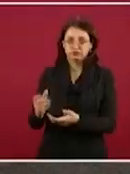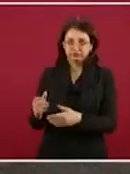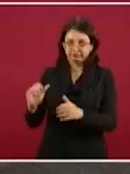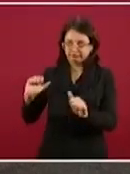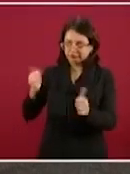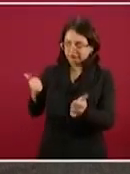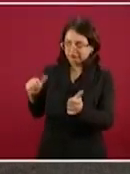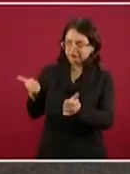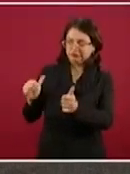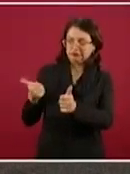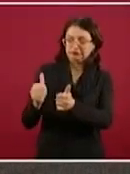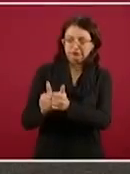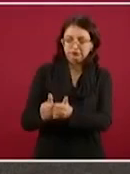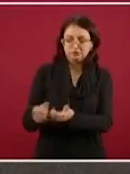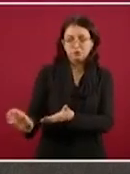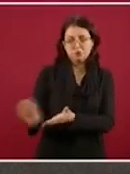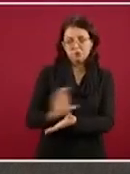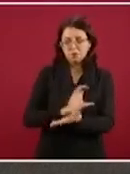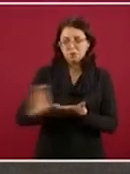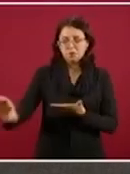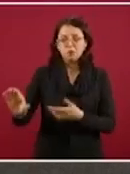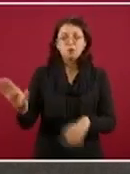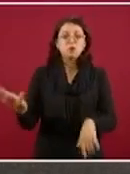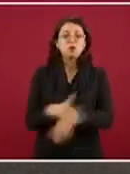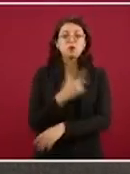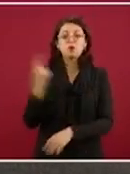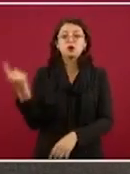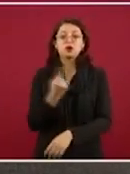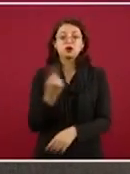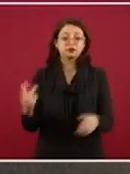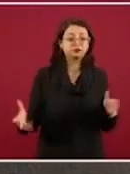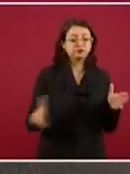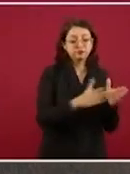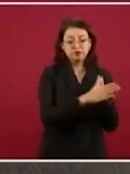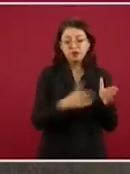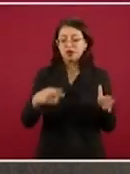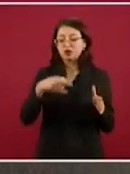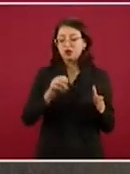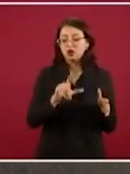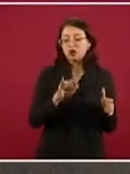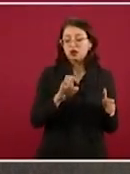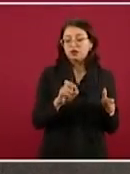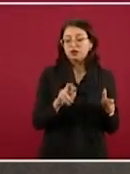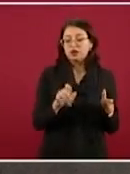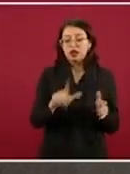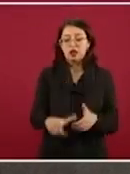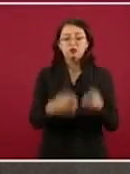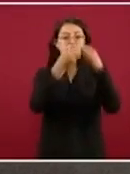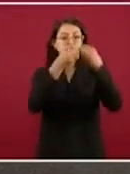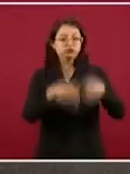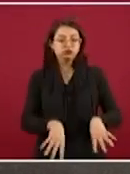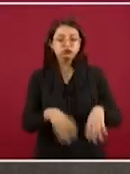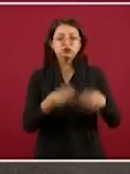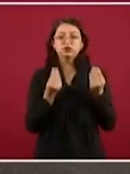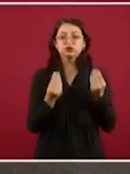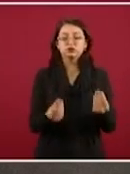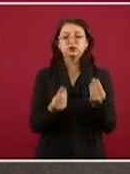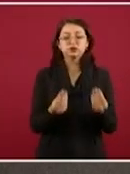que ha sido mucho en el periodo neoliberal, según los cálculos,